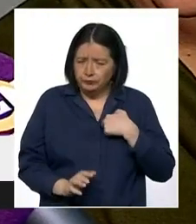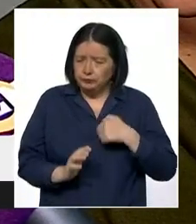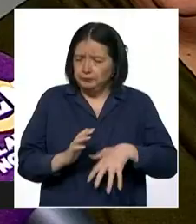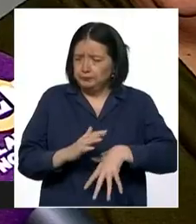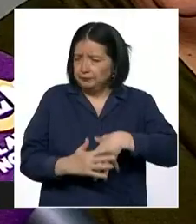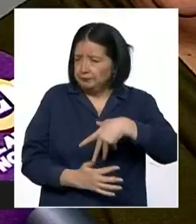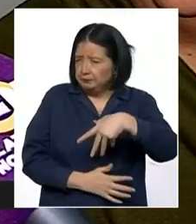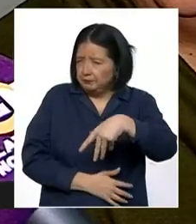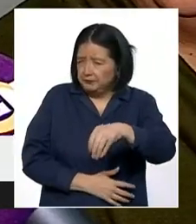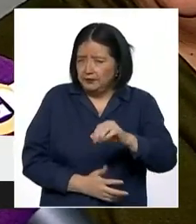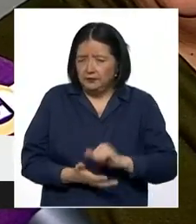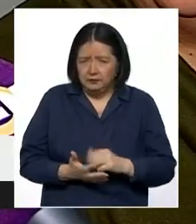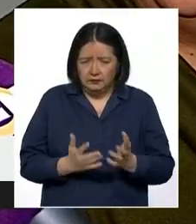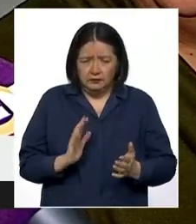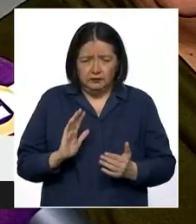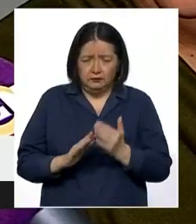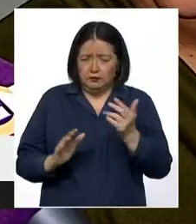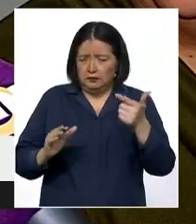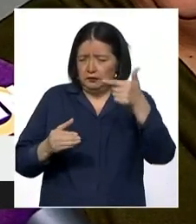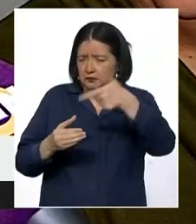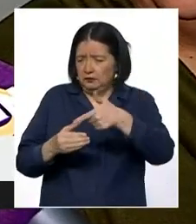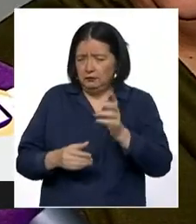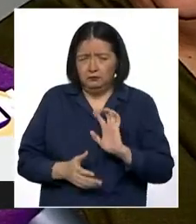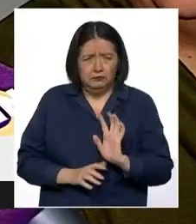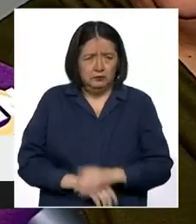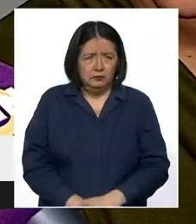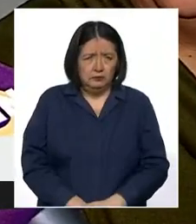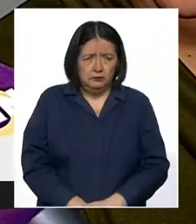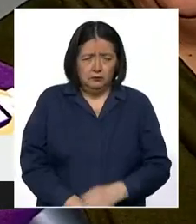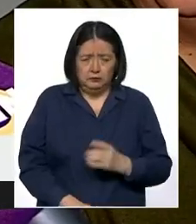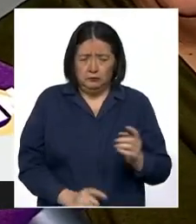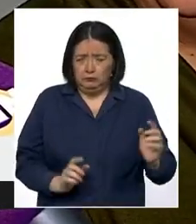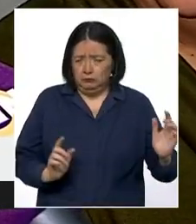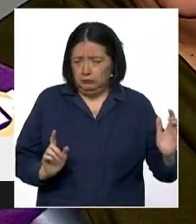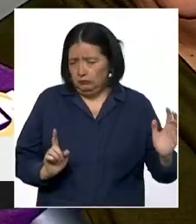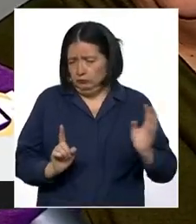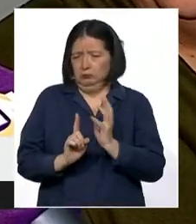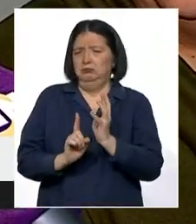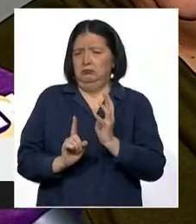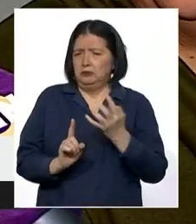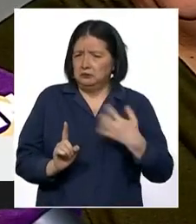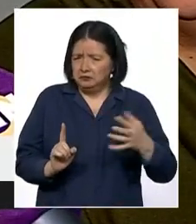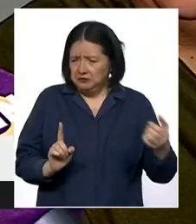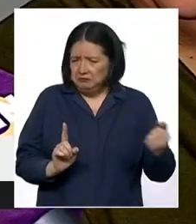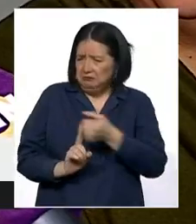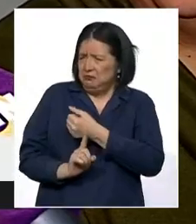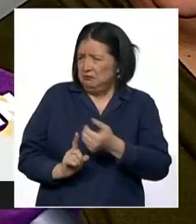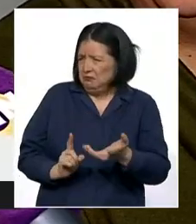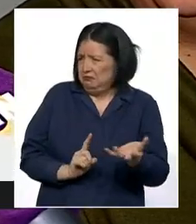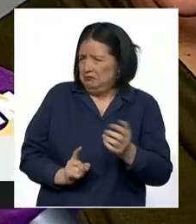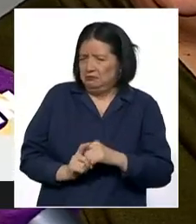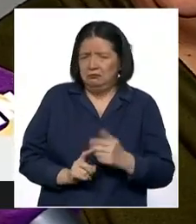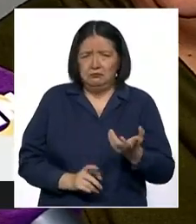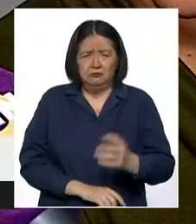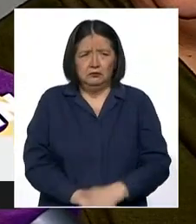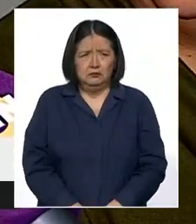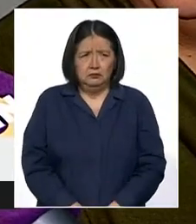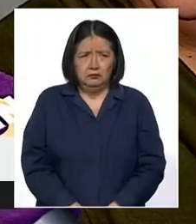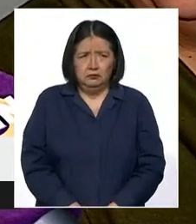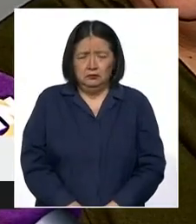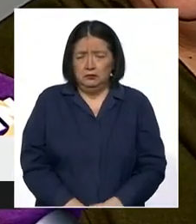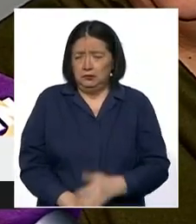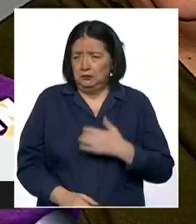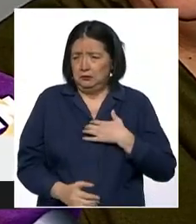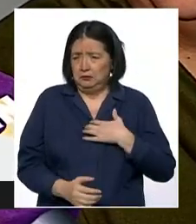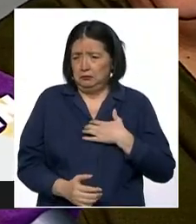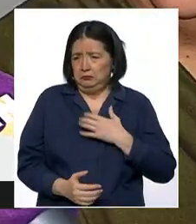irnos al grifo, el mismo que dije, viene un grupo y de la nada nos empieza a atacar, nos empieza a agredir a